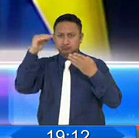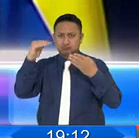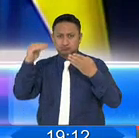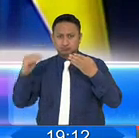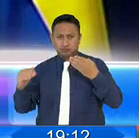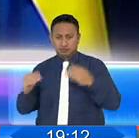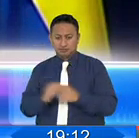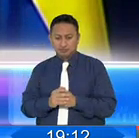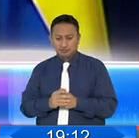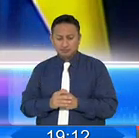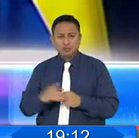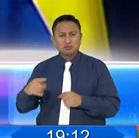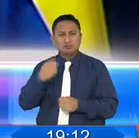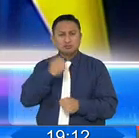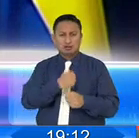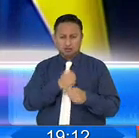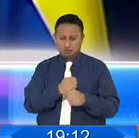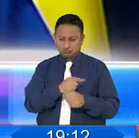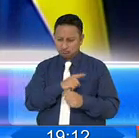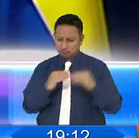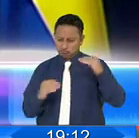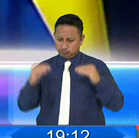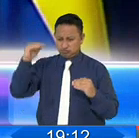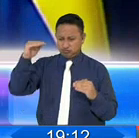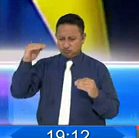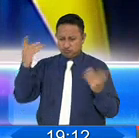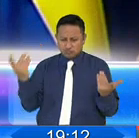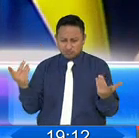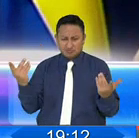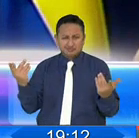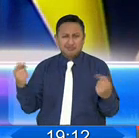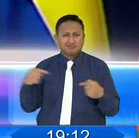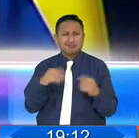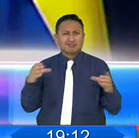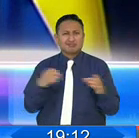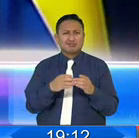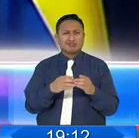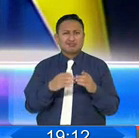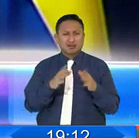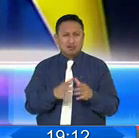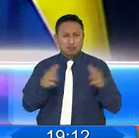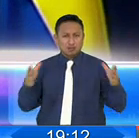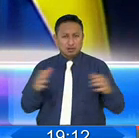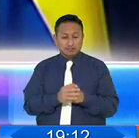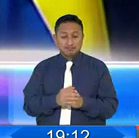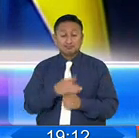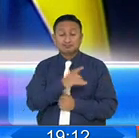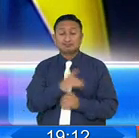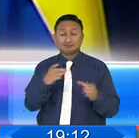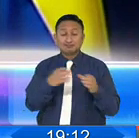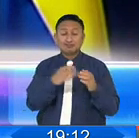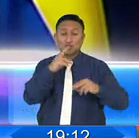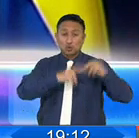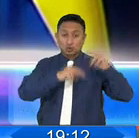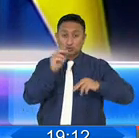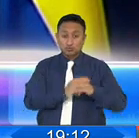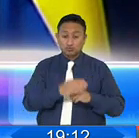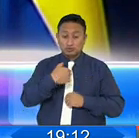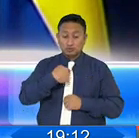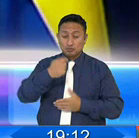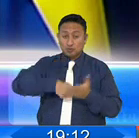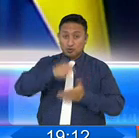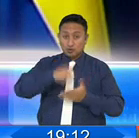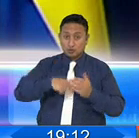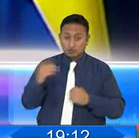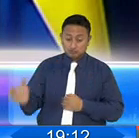los índices de empleo dicen que está creciendo, de hecho que es el sector que más ha crecido. Y es porque en el sector de la construcción uno contrata mano de